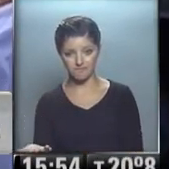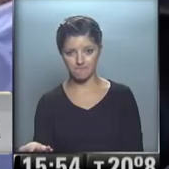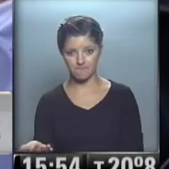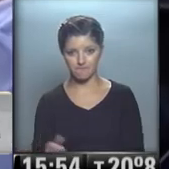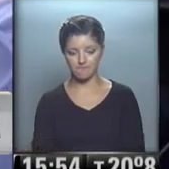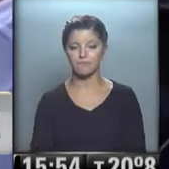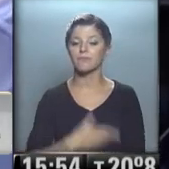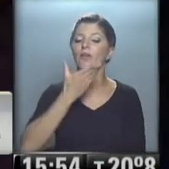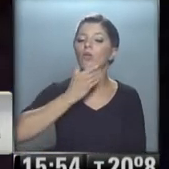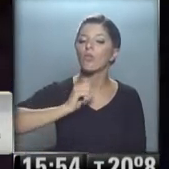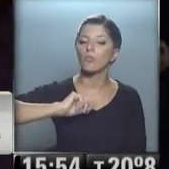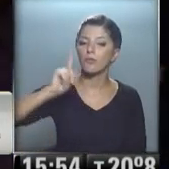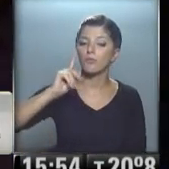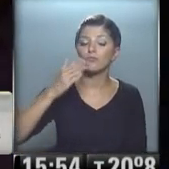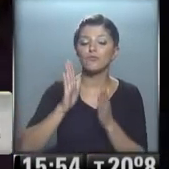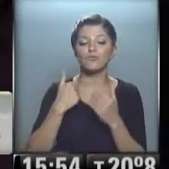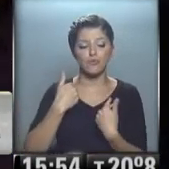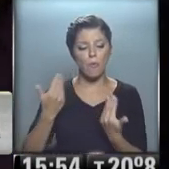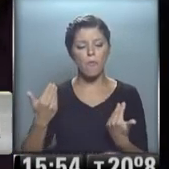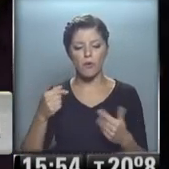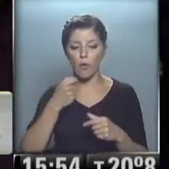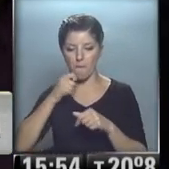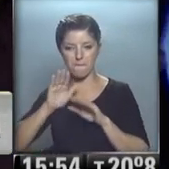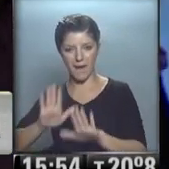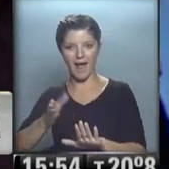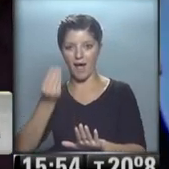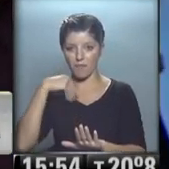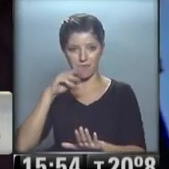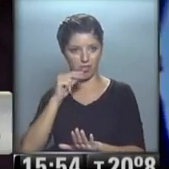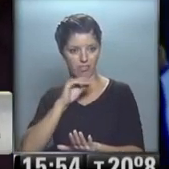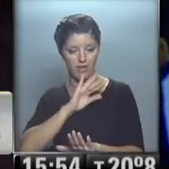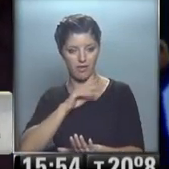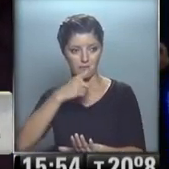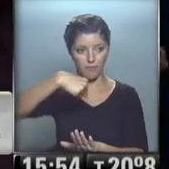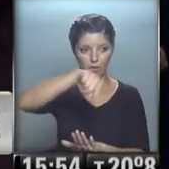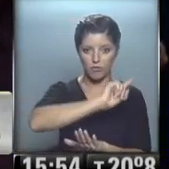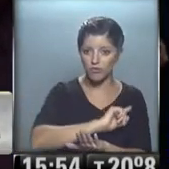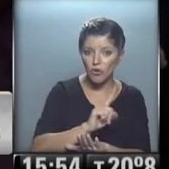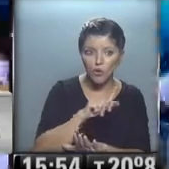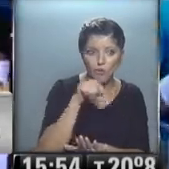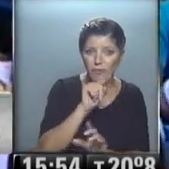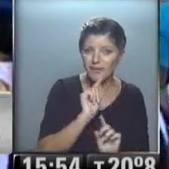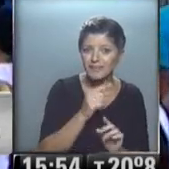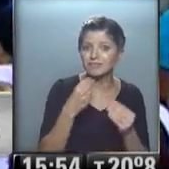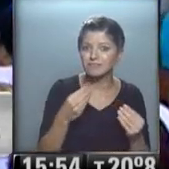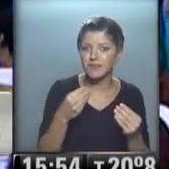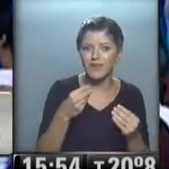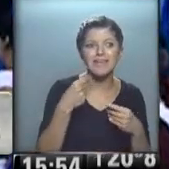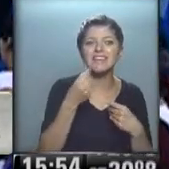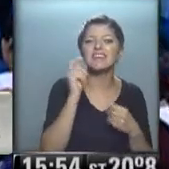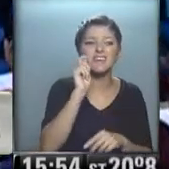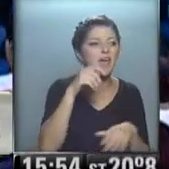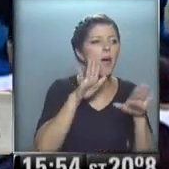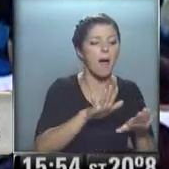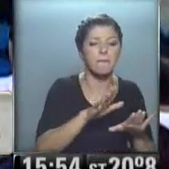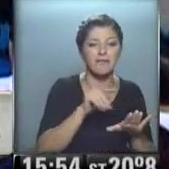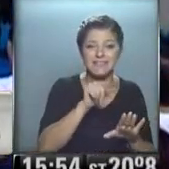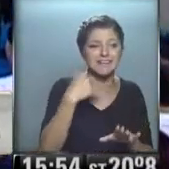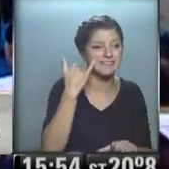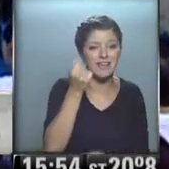Señor, yo puedo hacer huelga de hambre y ellos no, porque nadie hace huelga con su